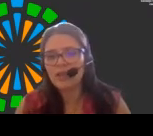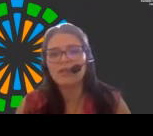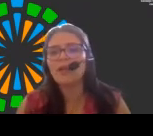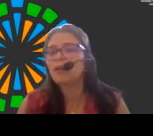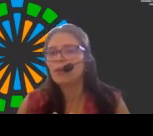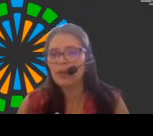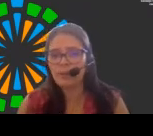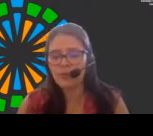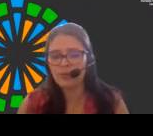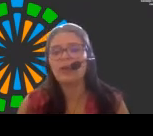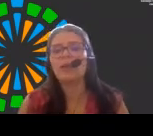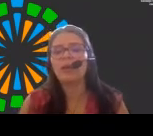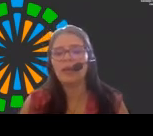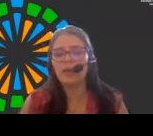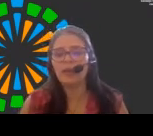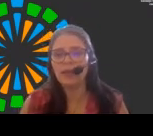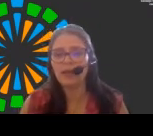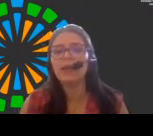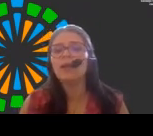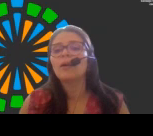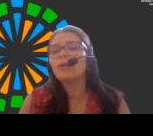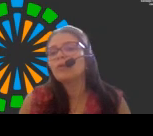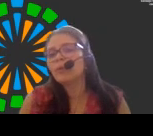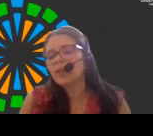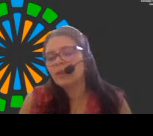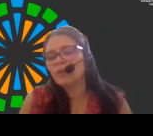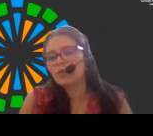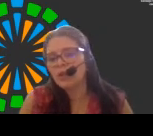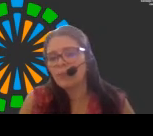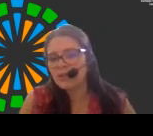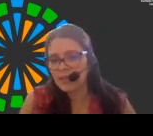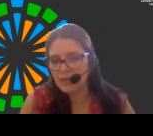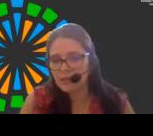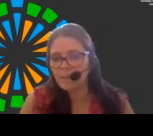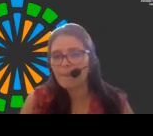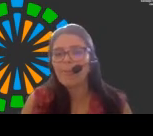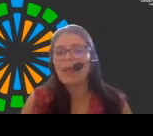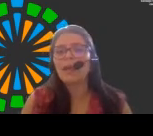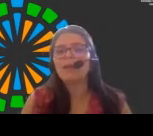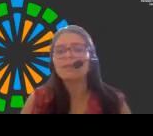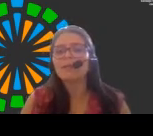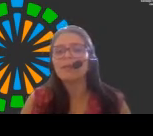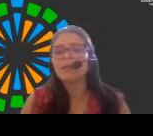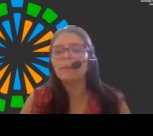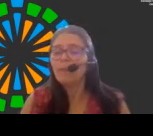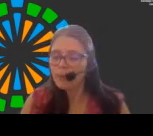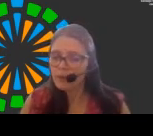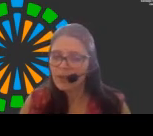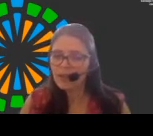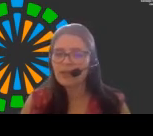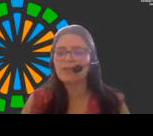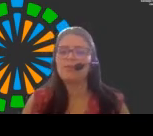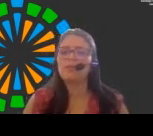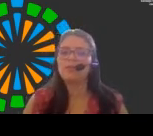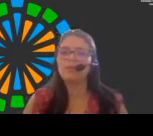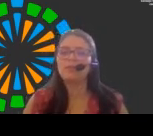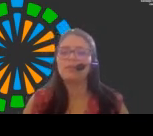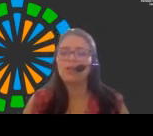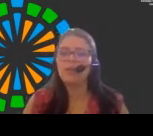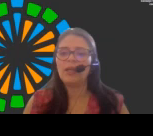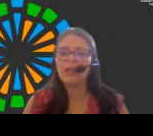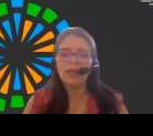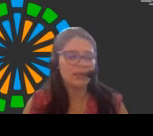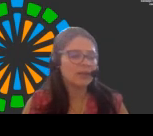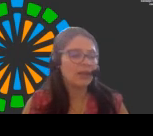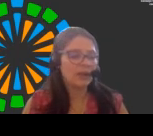desarrollarse en lo que la persona quiera correspondiente a sus capacidades es muy importante en esta definición